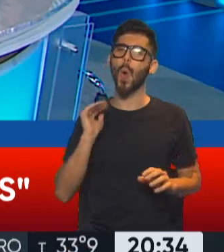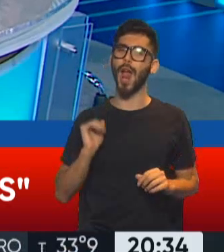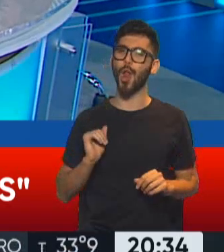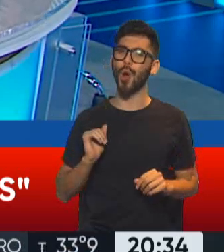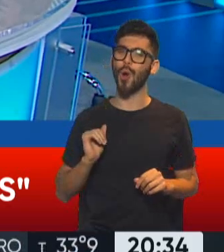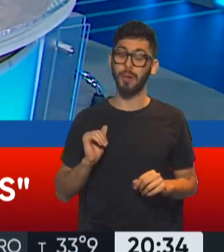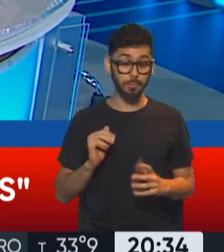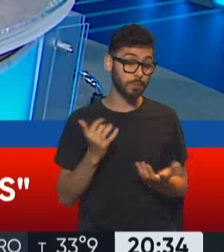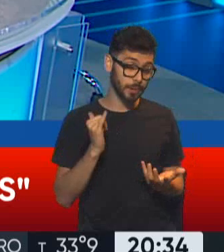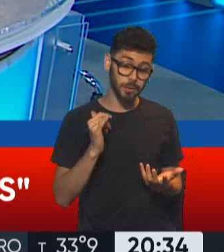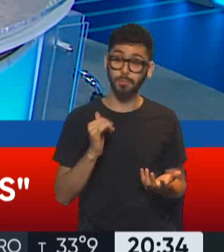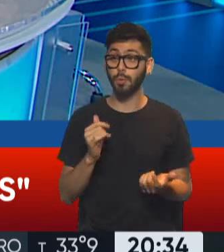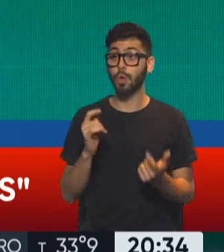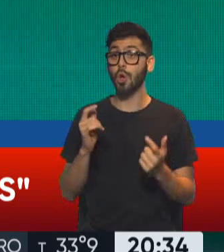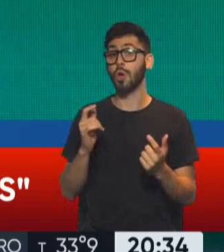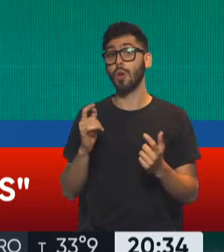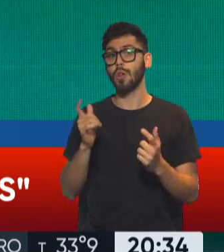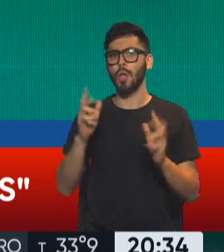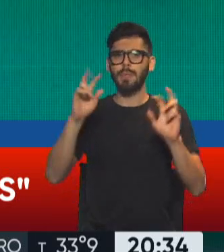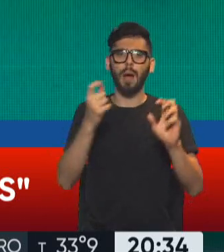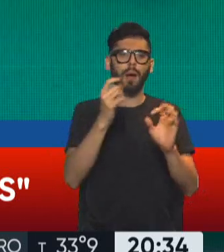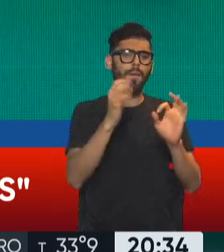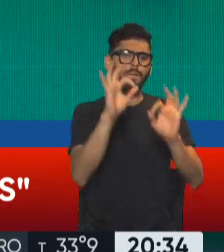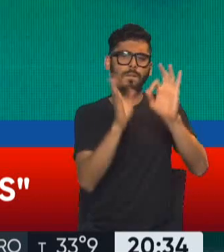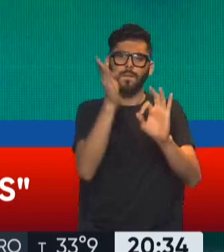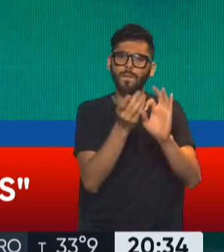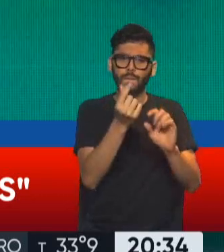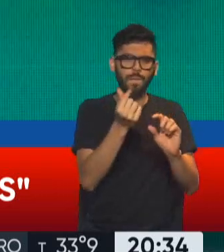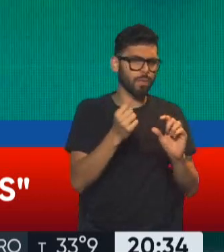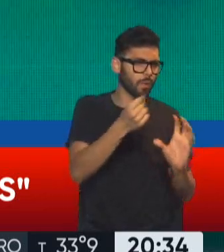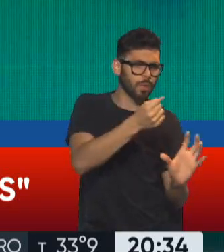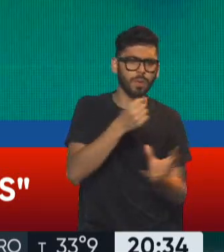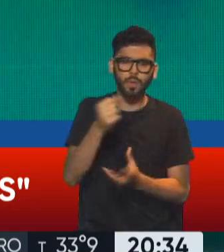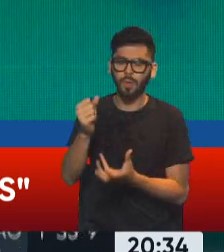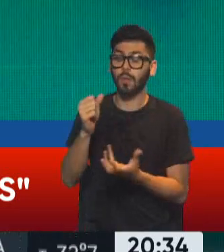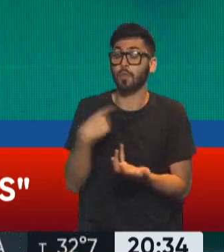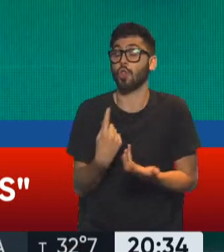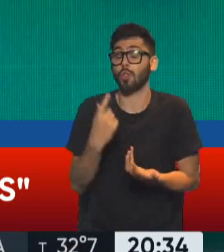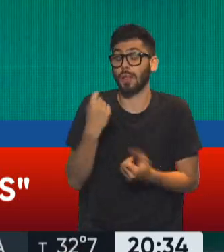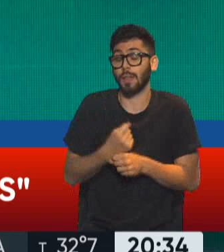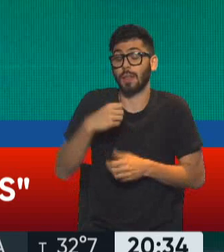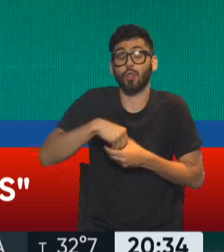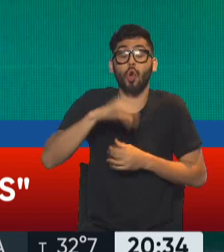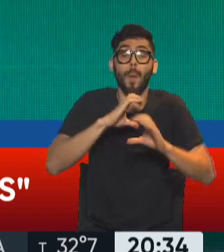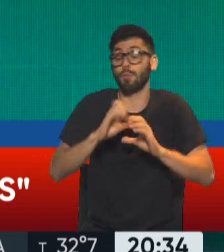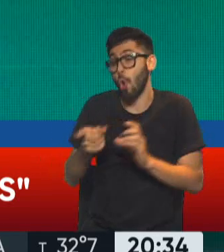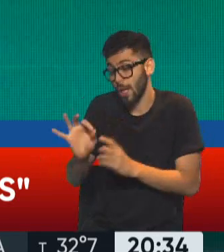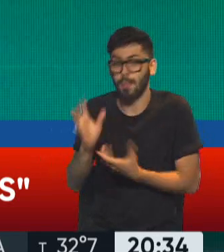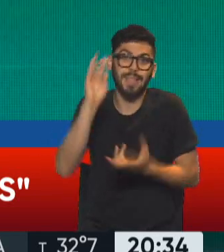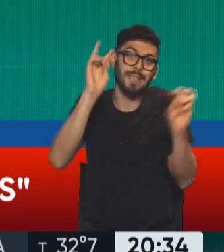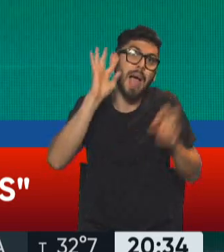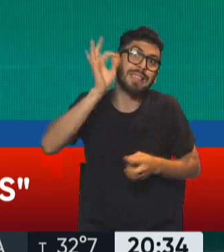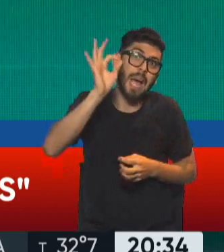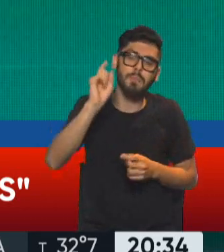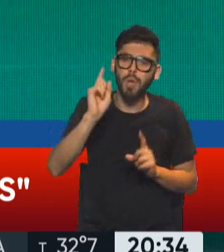son temas complejos, digo, la coparticipación, estas discusiones en las que por ahí los que estamos en los medios de comunicación, y por supuesto ustedes, estamos muy metidos,